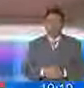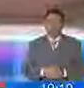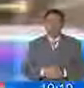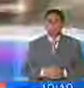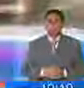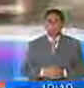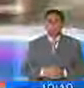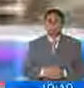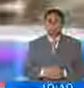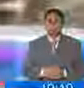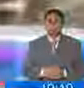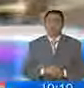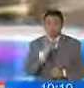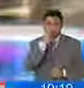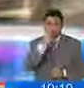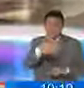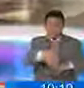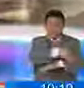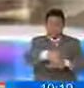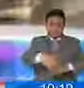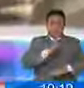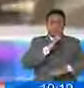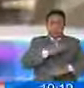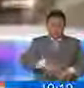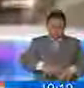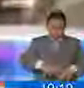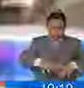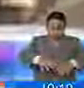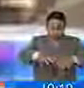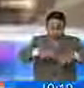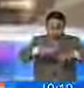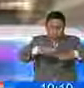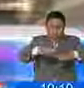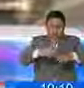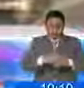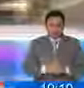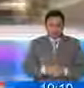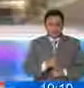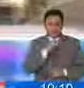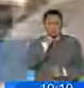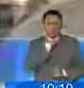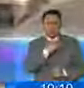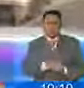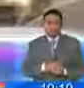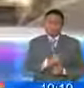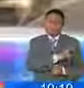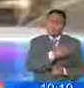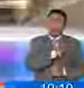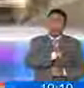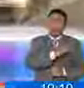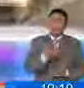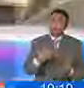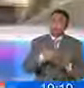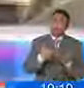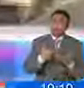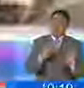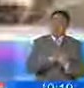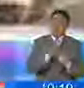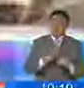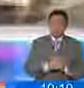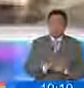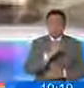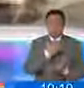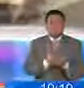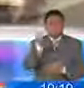¿Ves cómo están las calles todas full agua y llenas de lodo? Le tocará otra vez al municipio hacer limpieza porque, bueno, gracias a Dios te habían